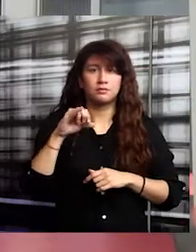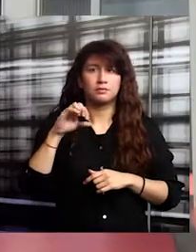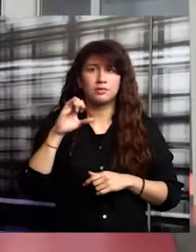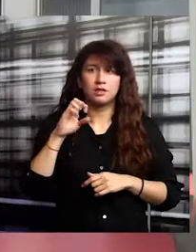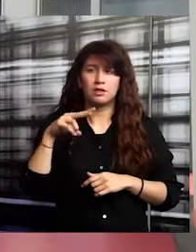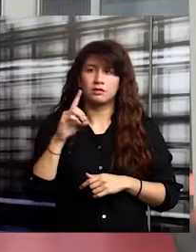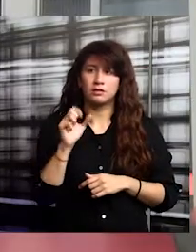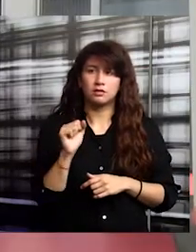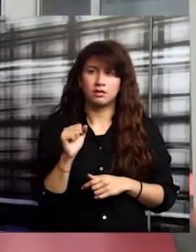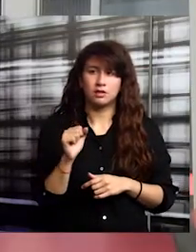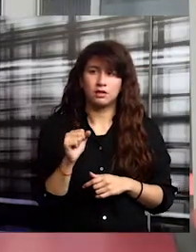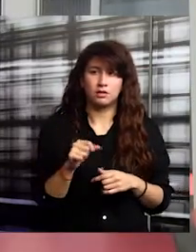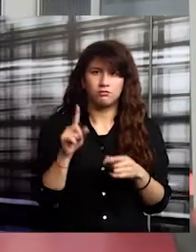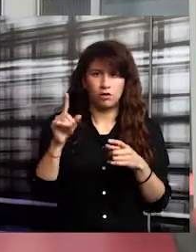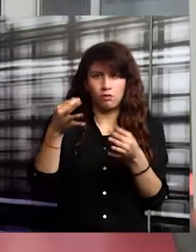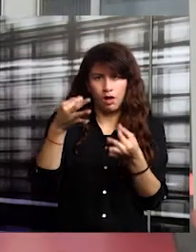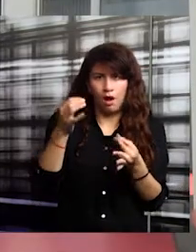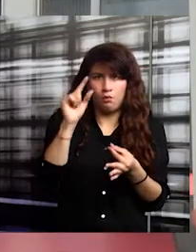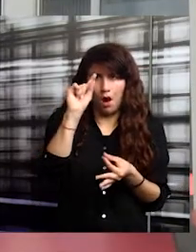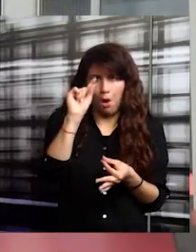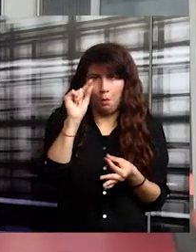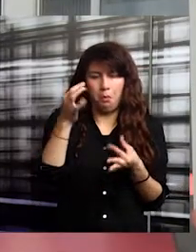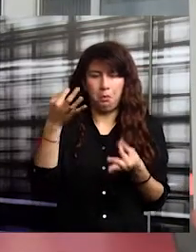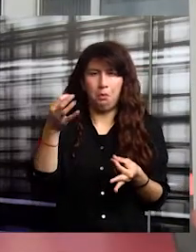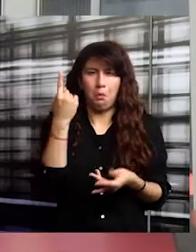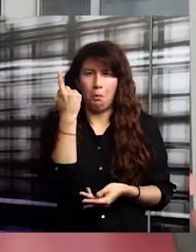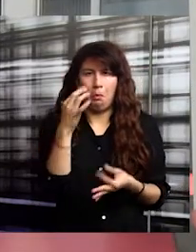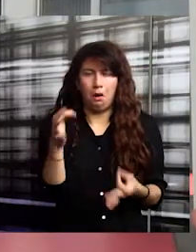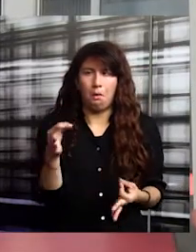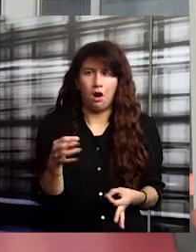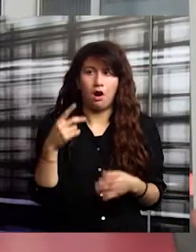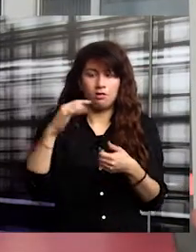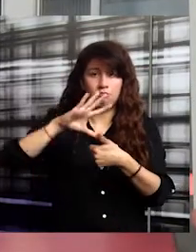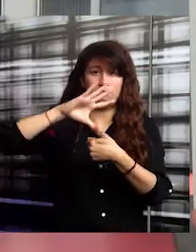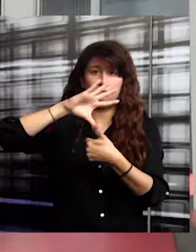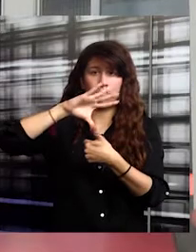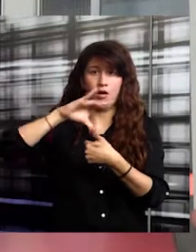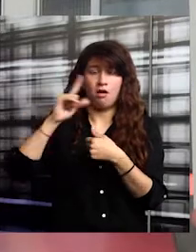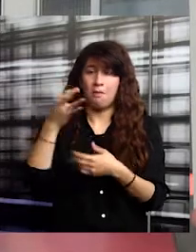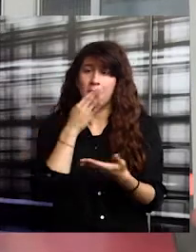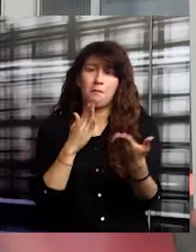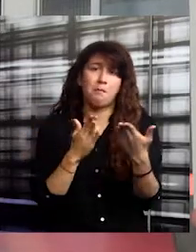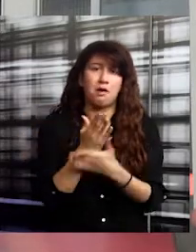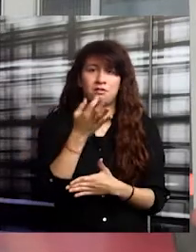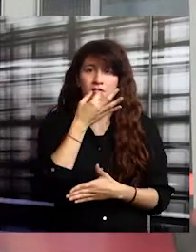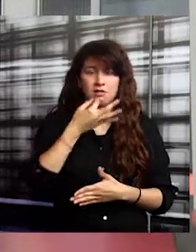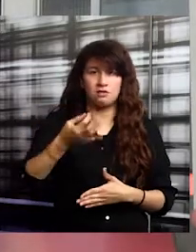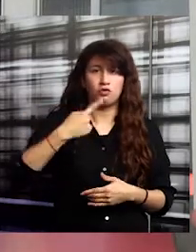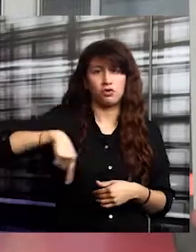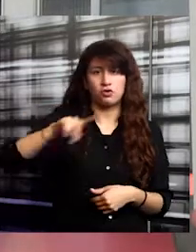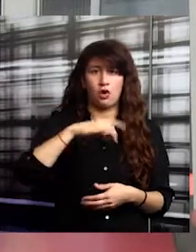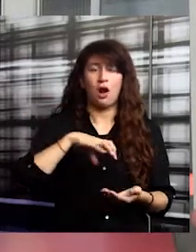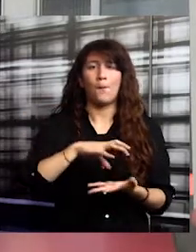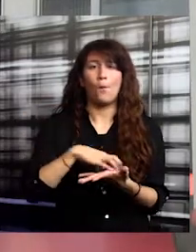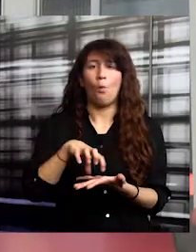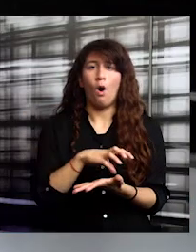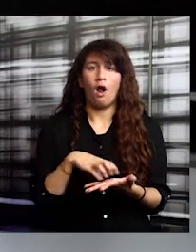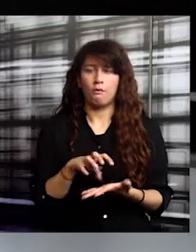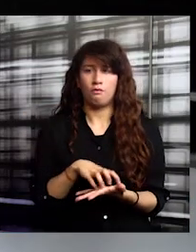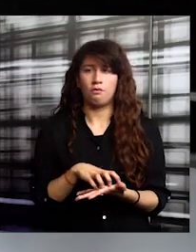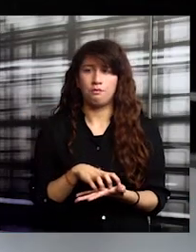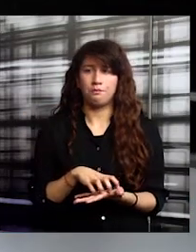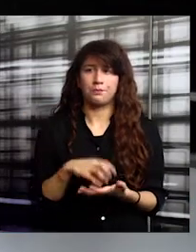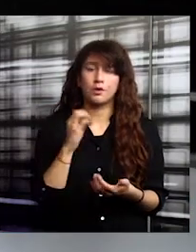en la norteamericana parte diciendo nosotros, el pueblo. Entonces, obviamente, la